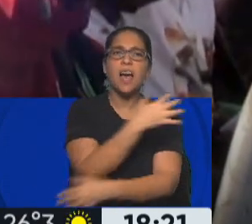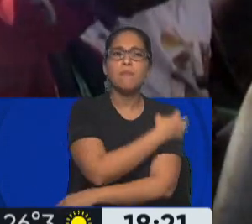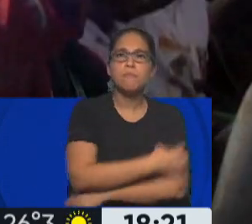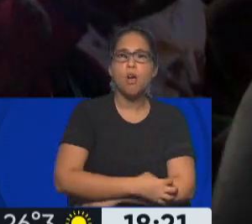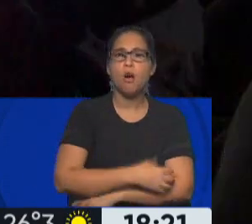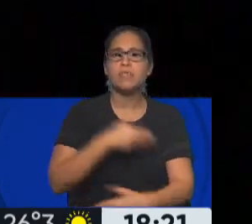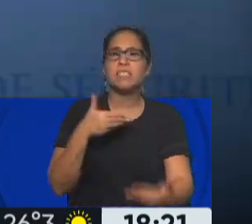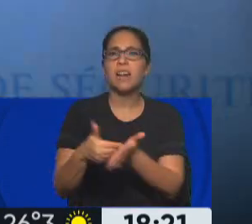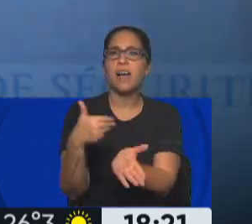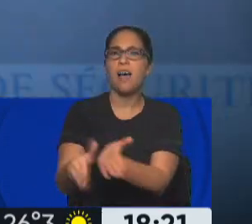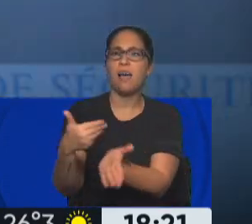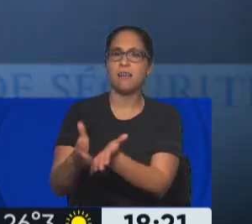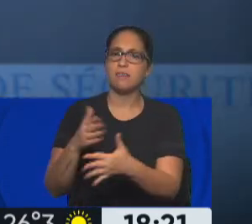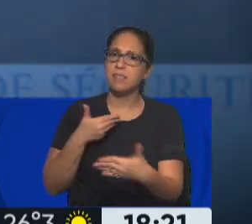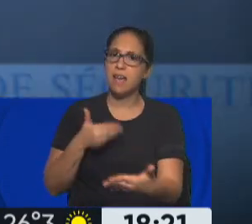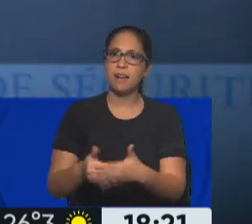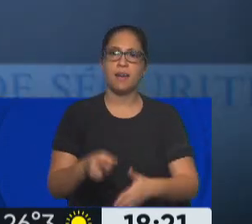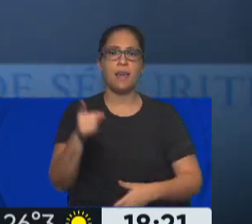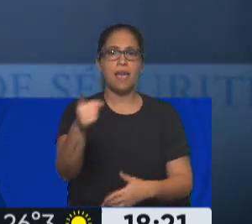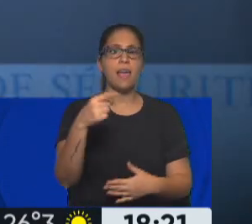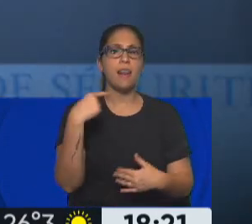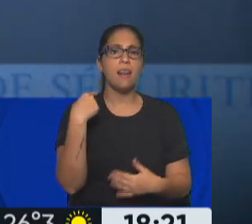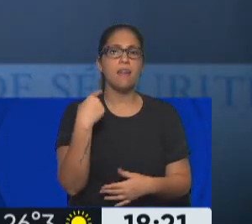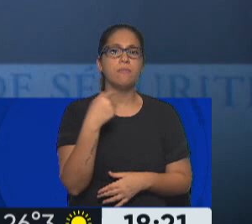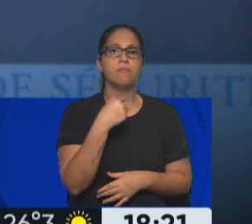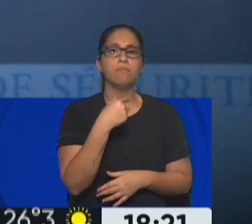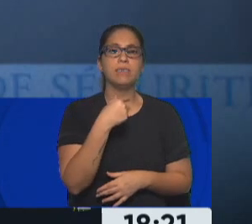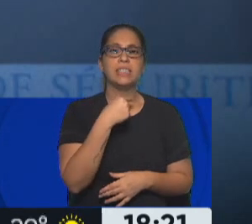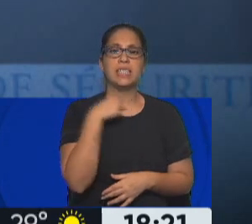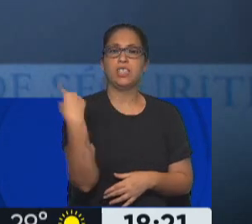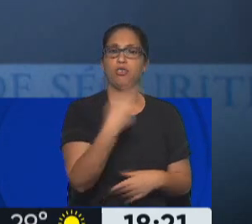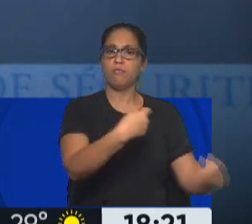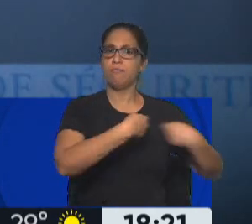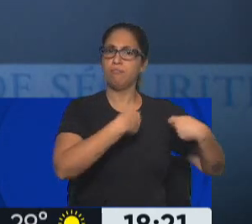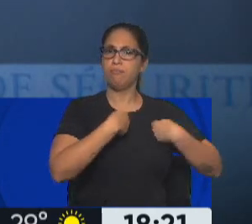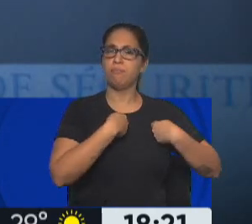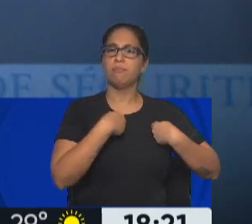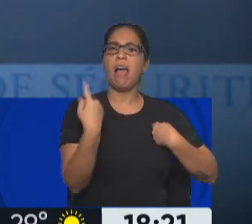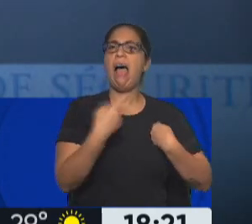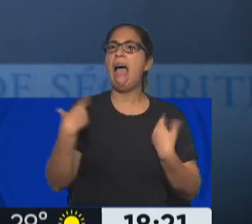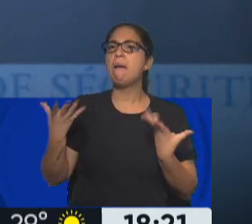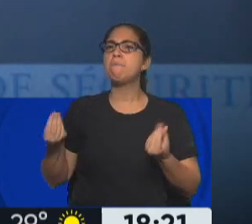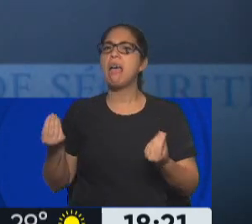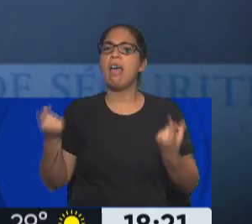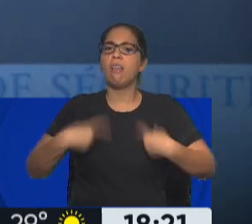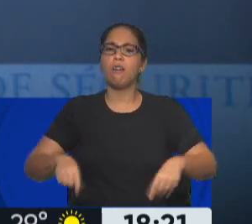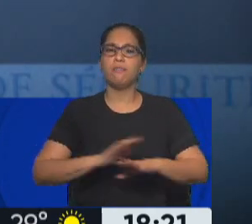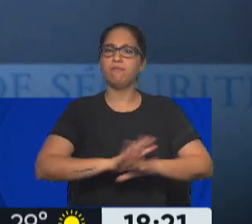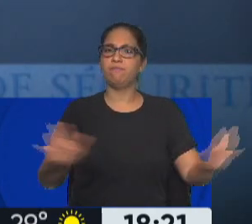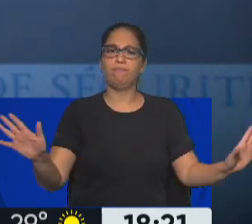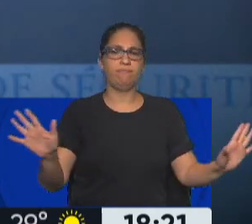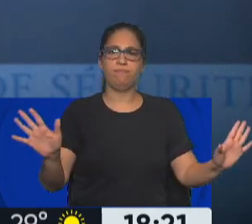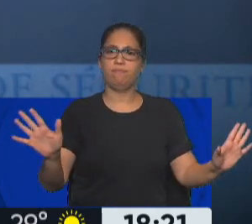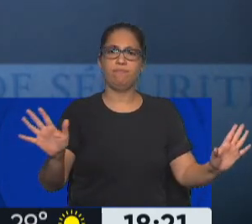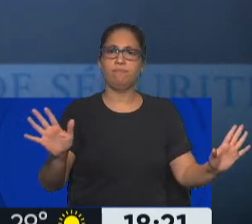marginales. He appealed for us not to yield, as he called it, to the logic of fear. Instead,